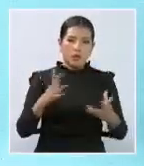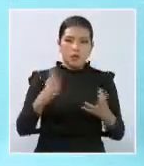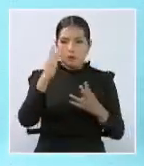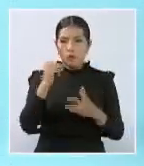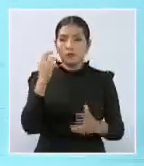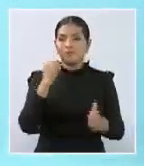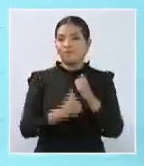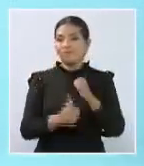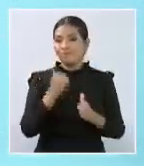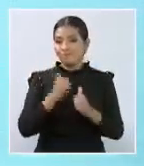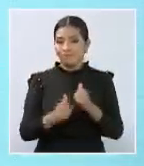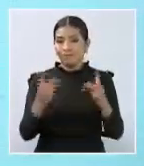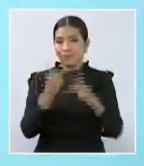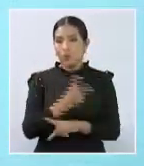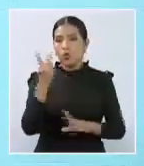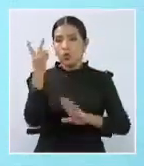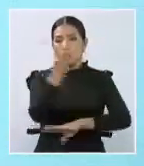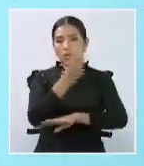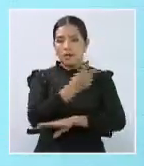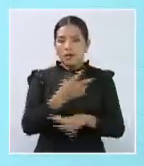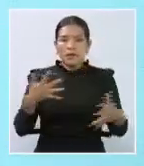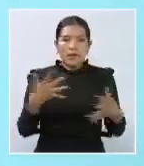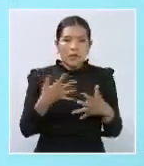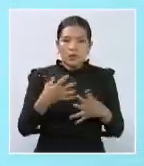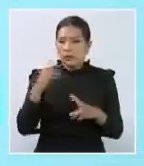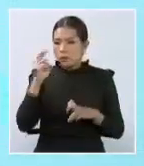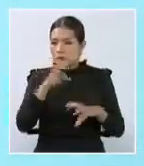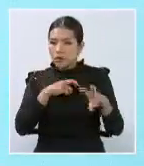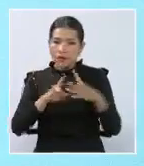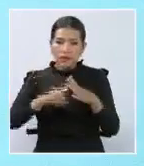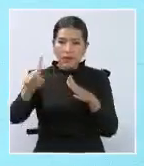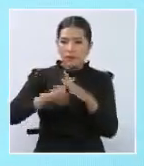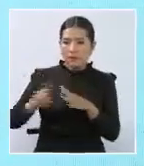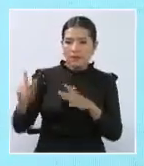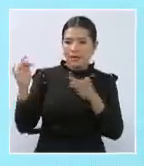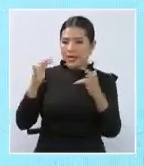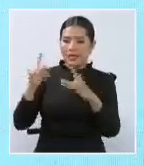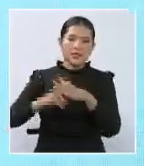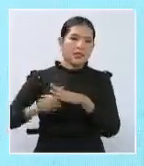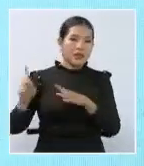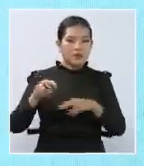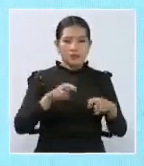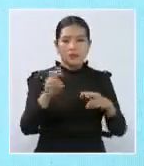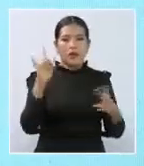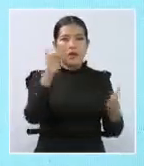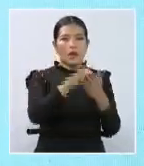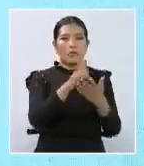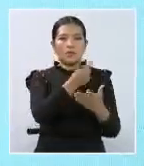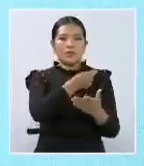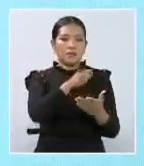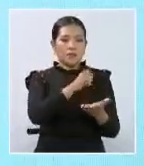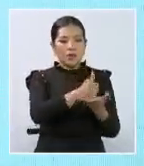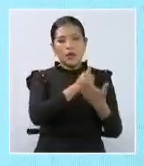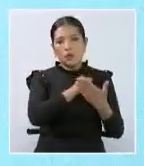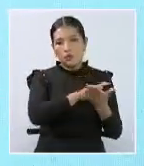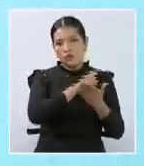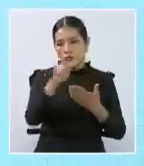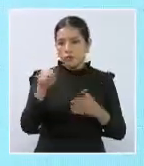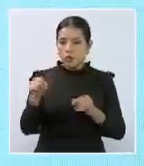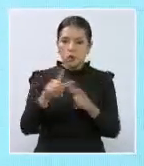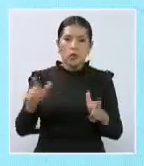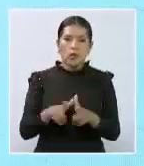al menos 48 horas de una travesía huyendo de la guerra en territorio de Palestina,